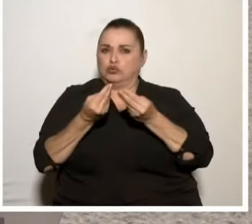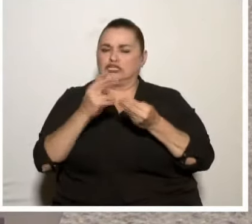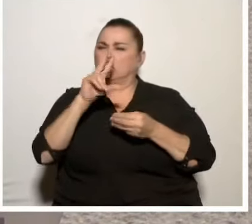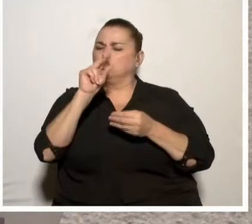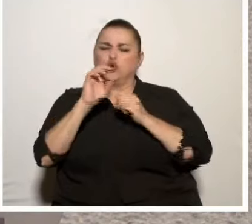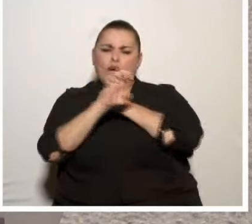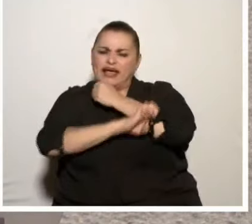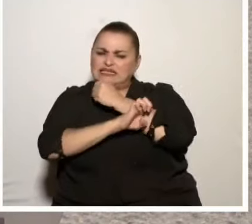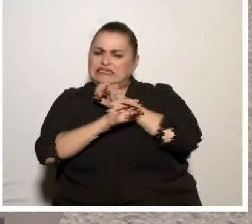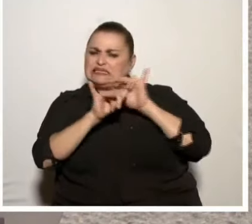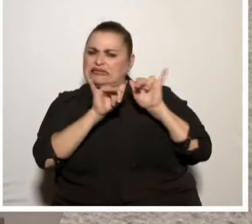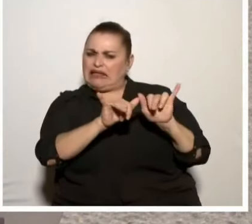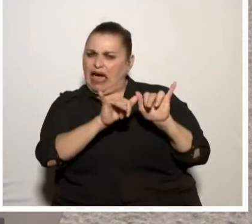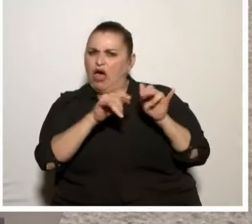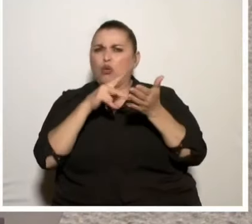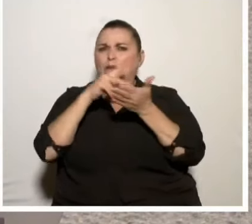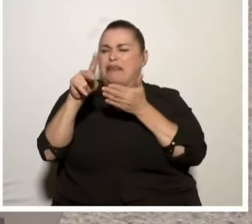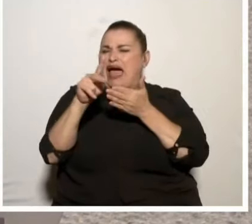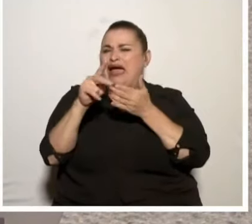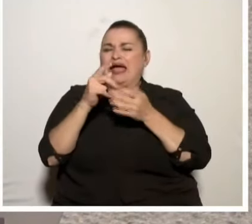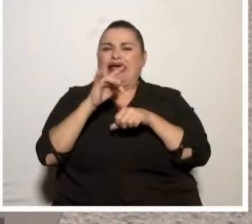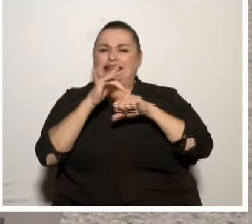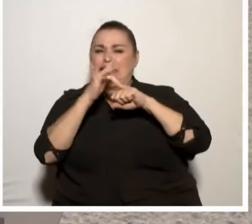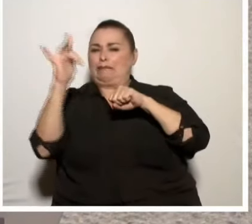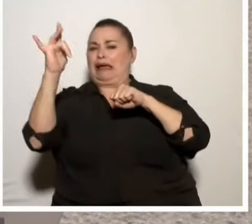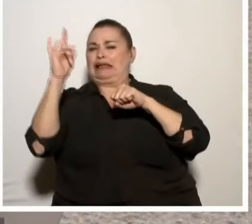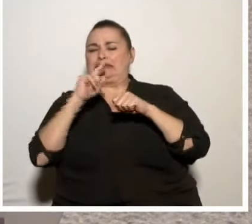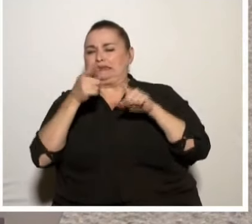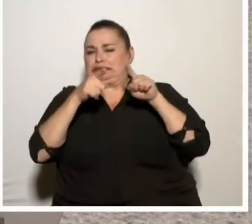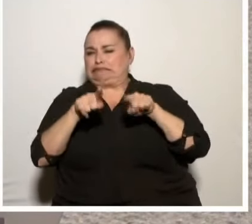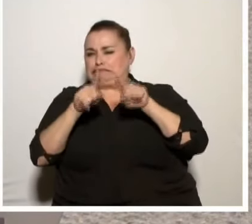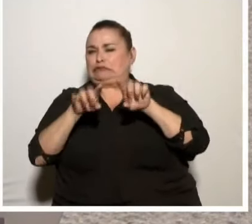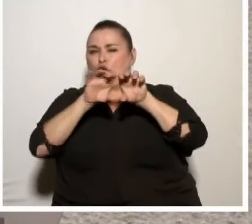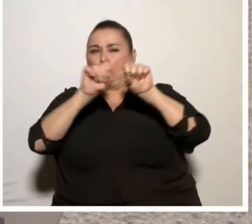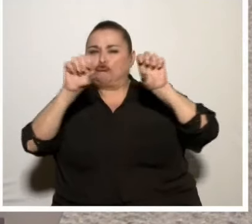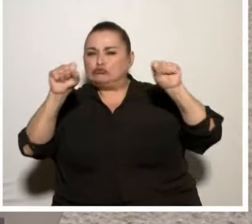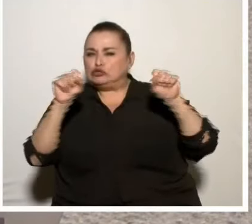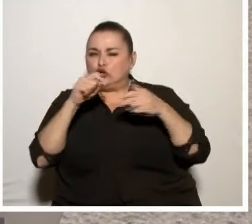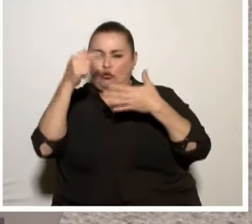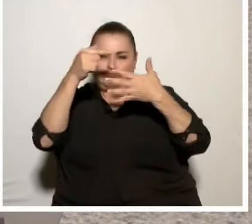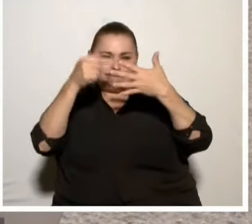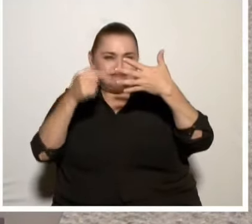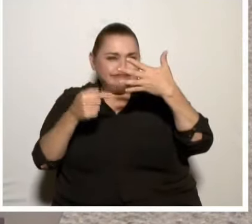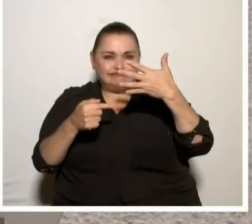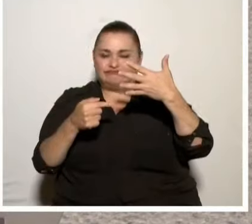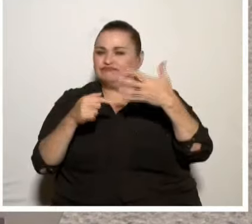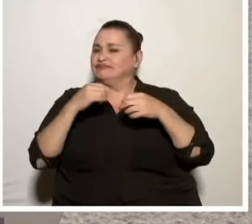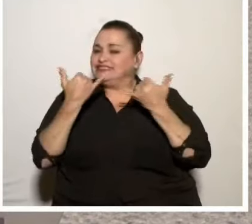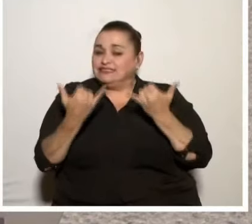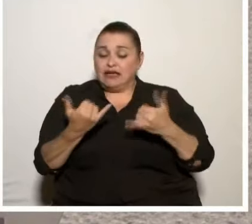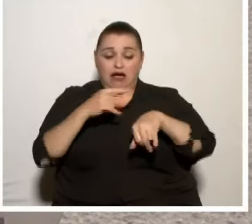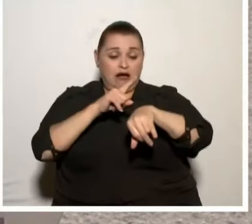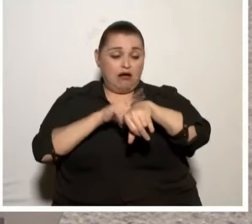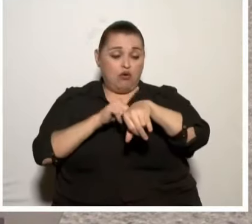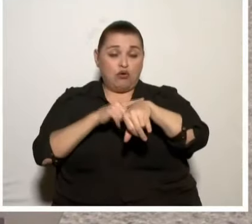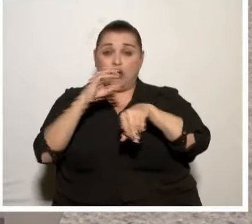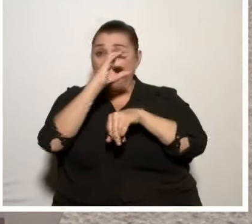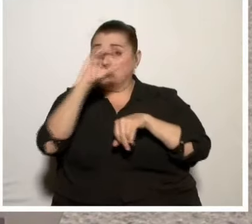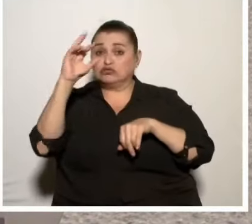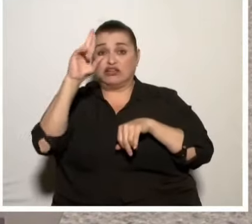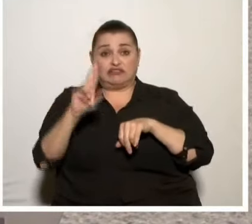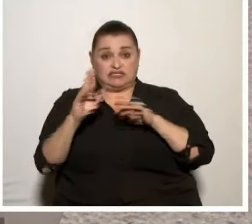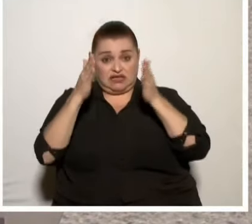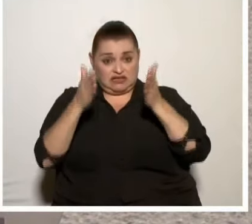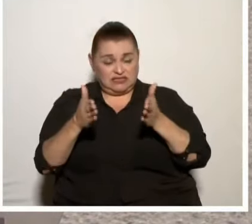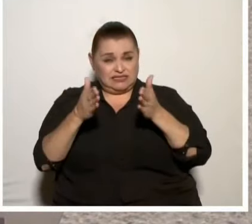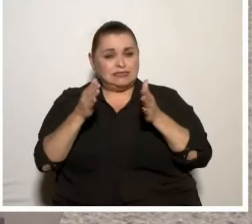para pagar corruptelas, casos diamantes, porquerías, corrupción de todo tipo. Es hora de que los costarricenses optemos por un